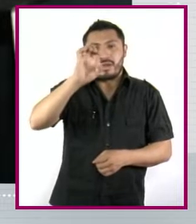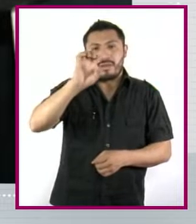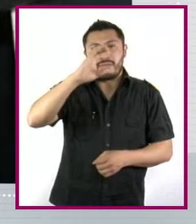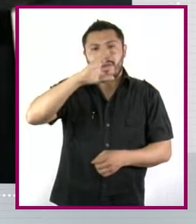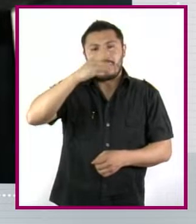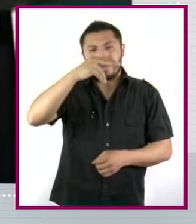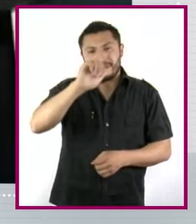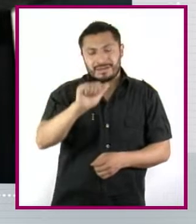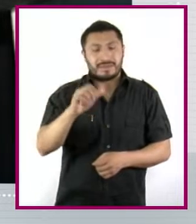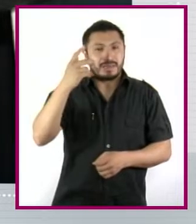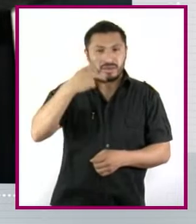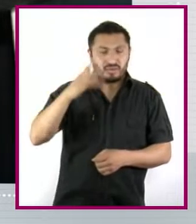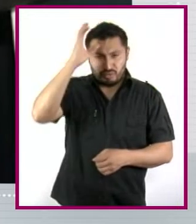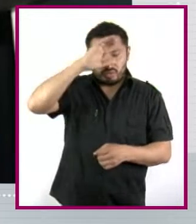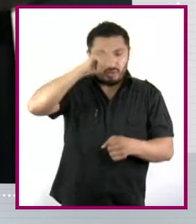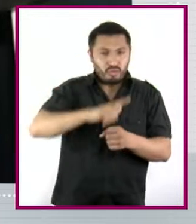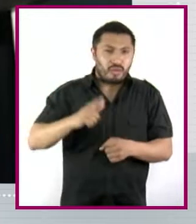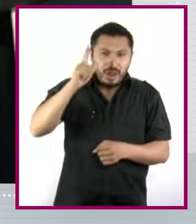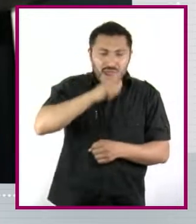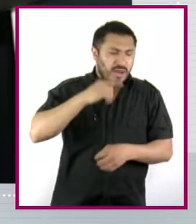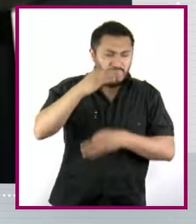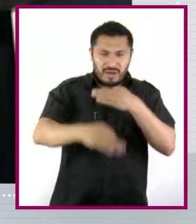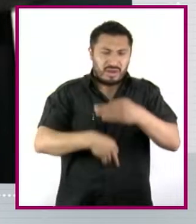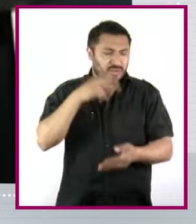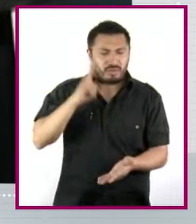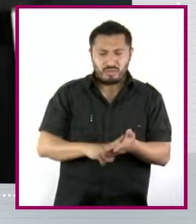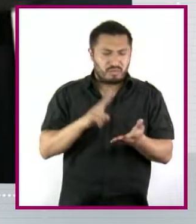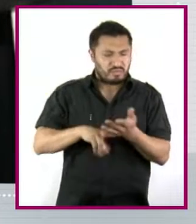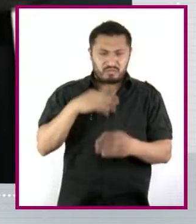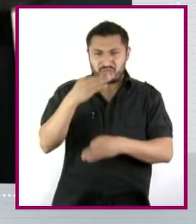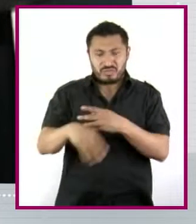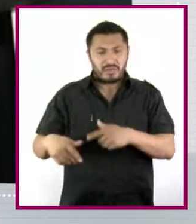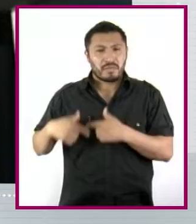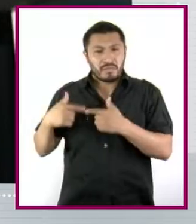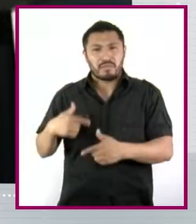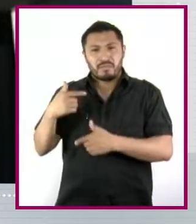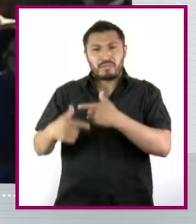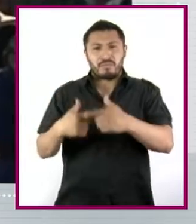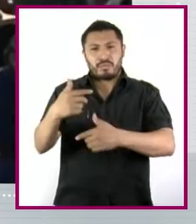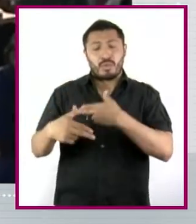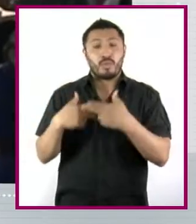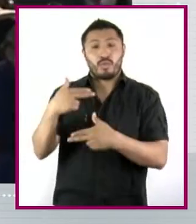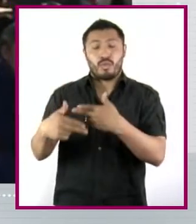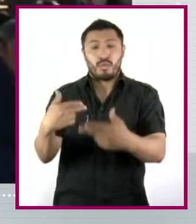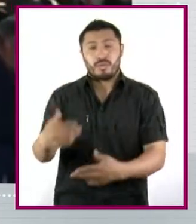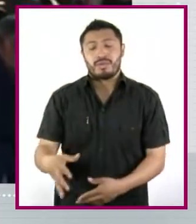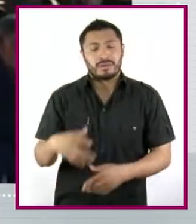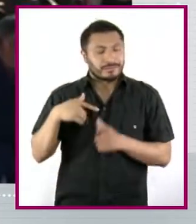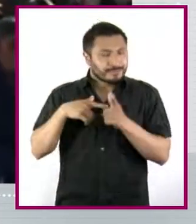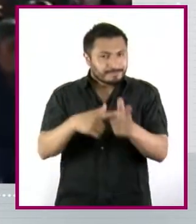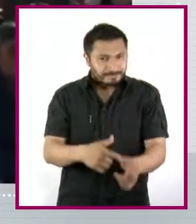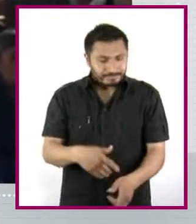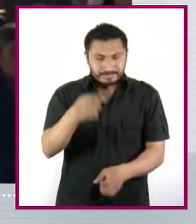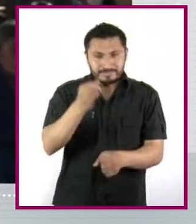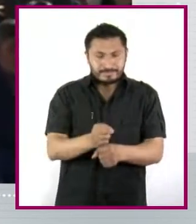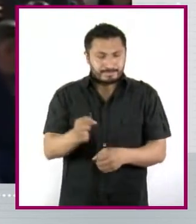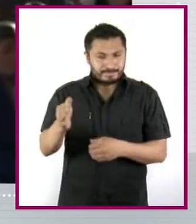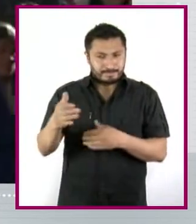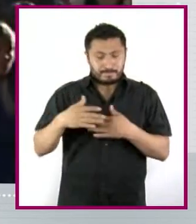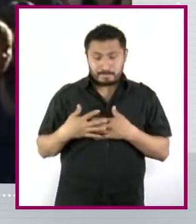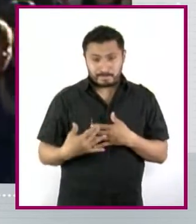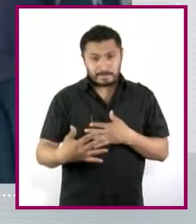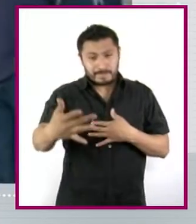lenguaje, su legado, sus valores, ha sobrevivido y se preserva hasta nuestros días, sobre todo a través de